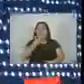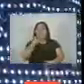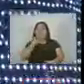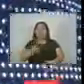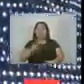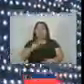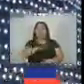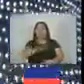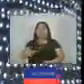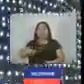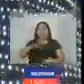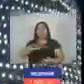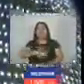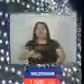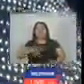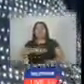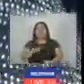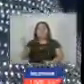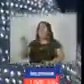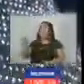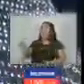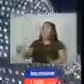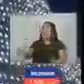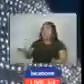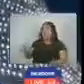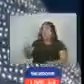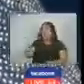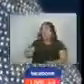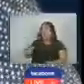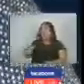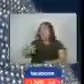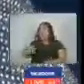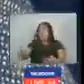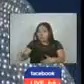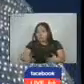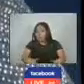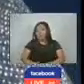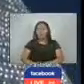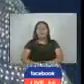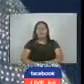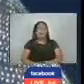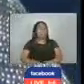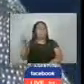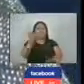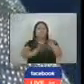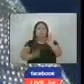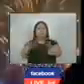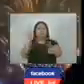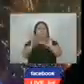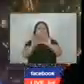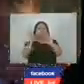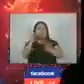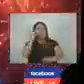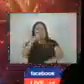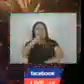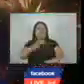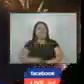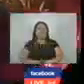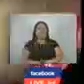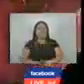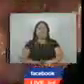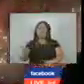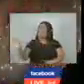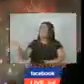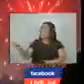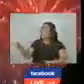disfrutando en familia. ¿Qué le ha parecido hasta el momento para este año las atracciones? Pues perfecto, bonito. Una